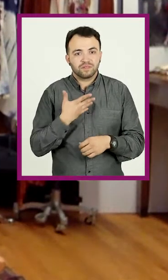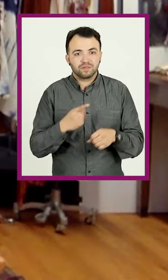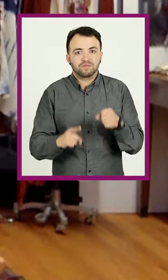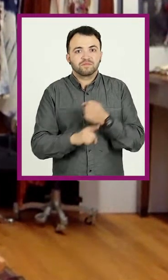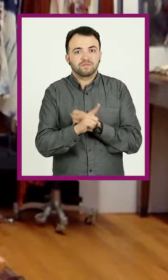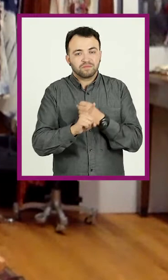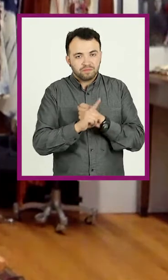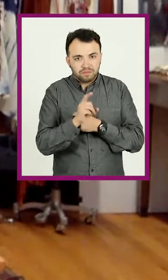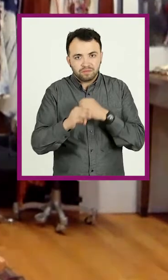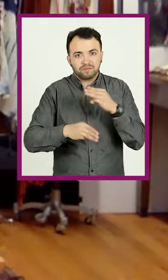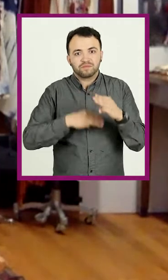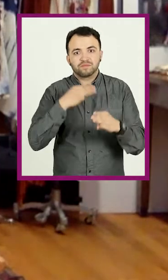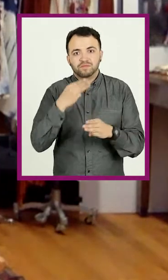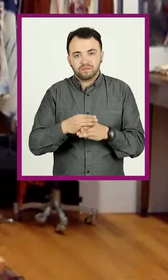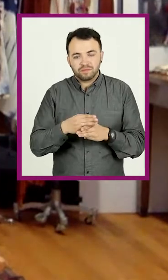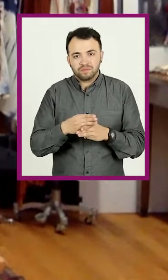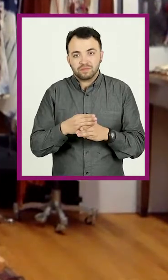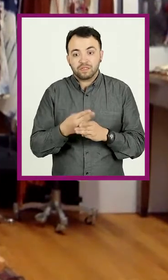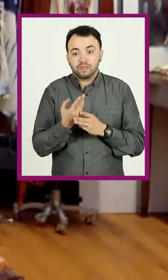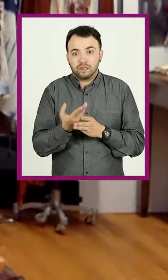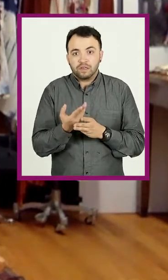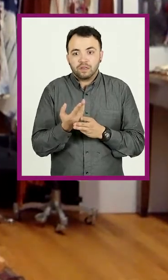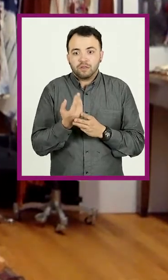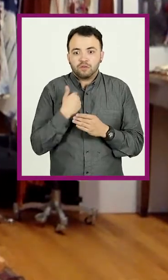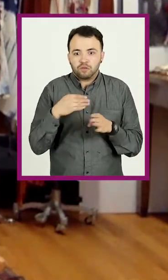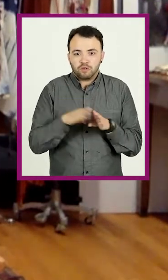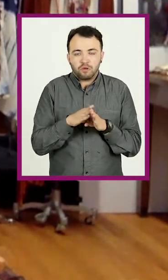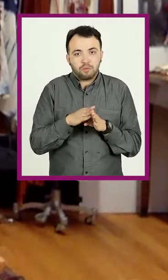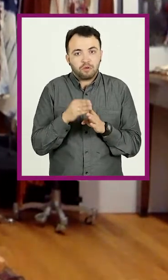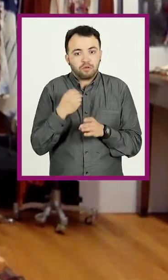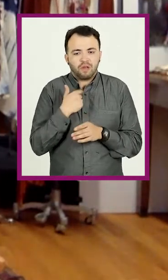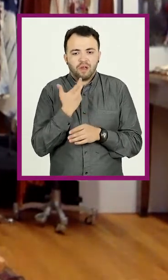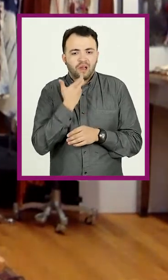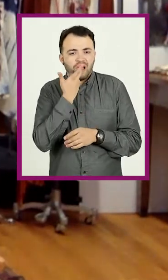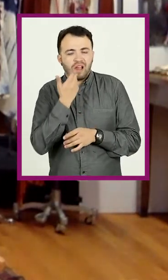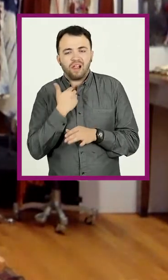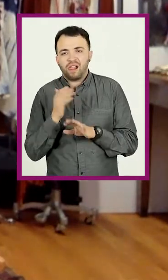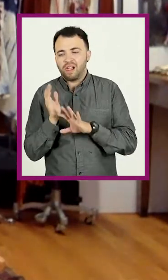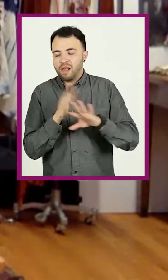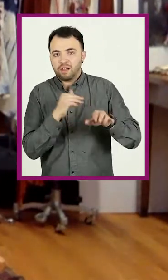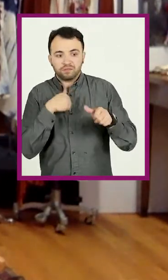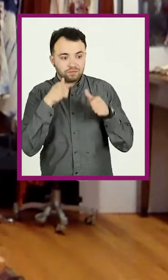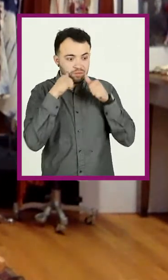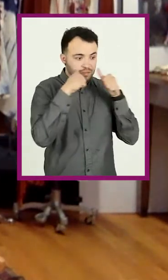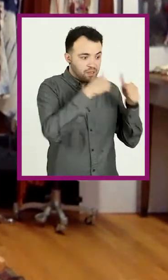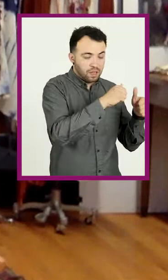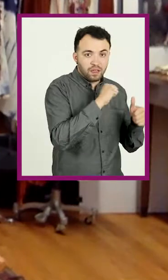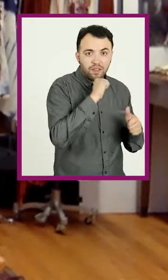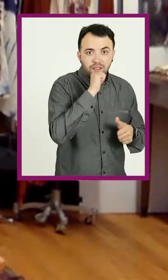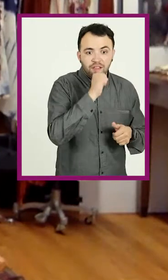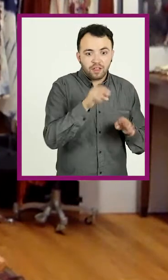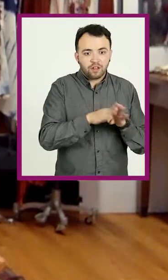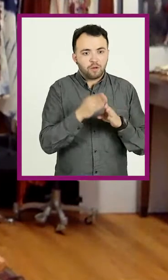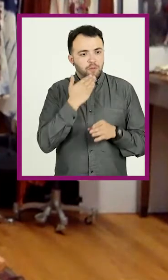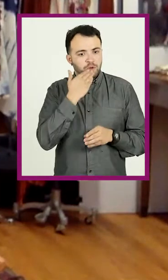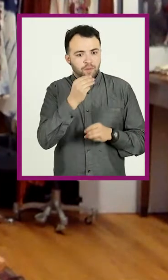ver prioritario el bien de todas las personas y al mismo tiempo el bien de nuestro planeta,